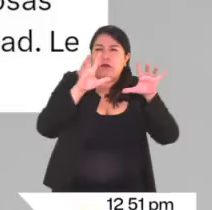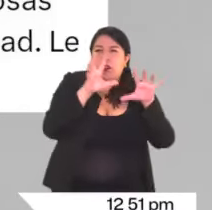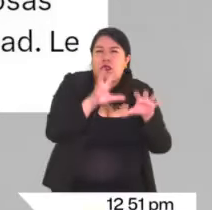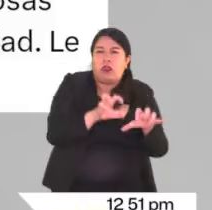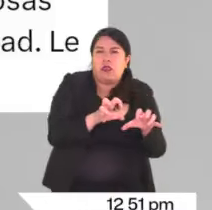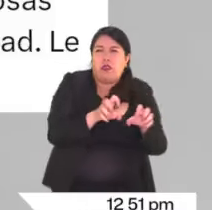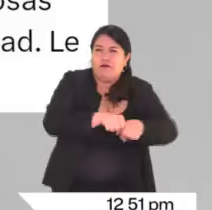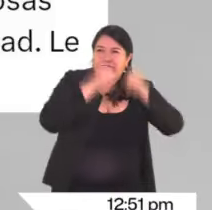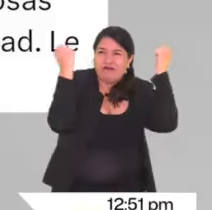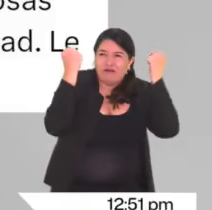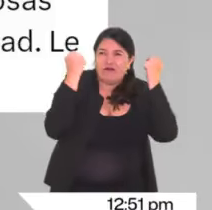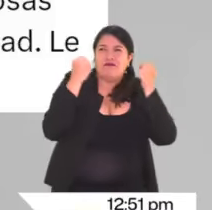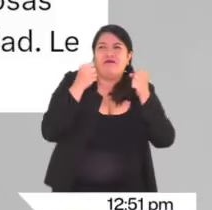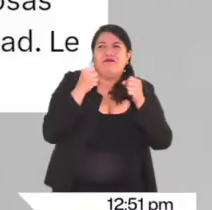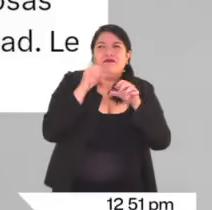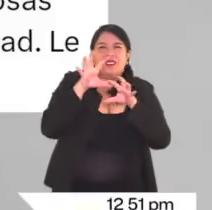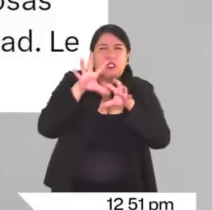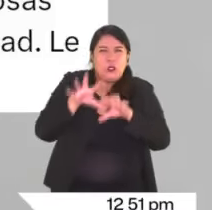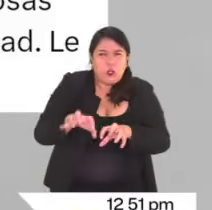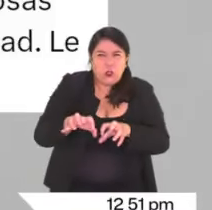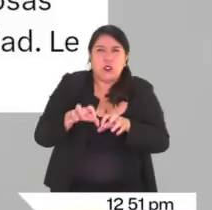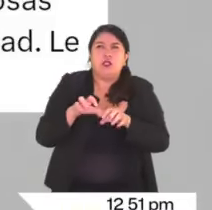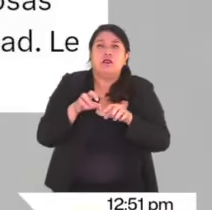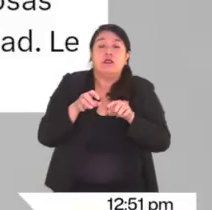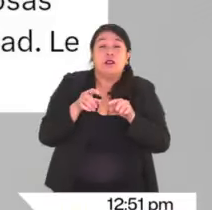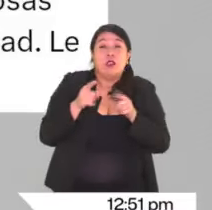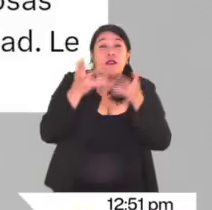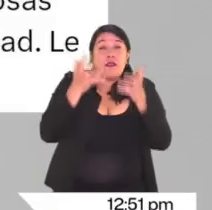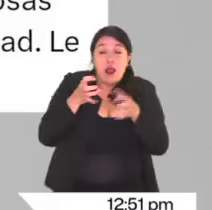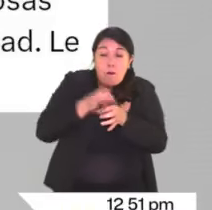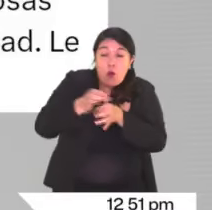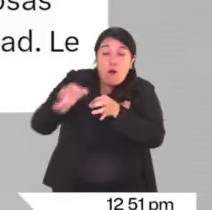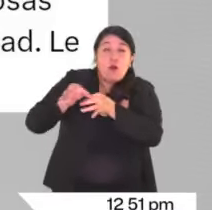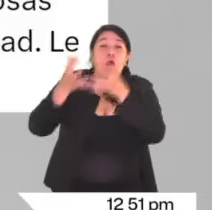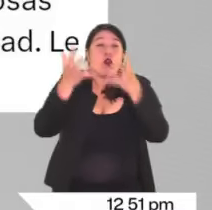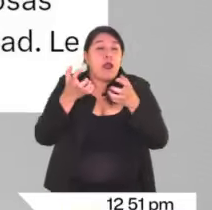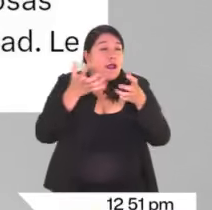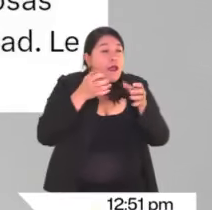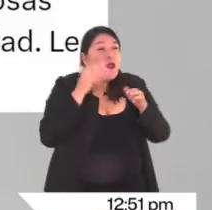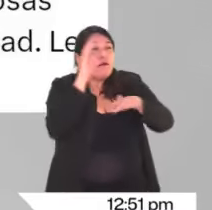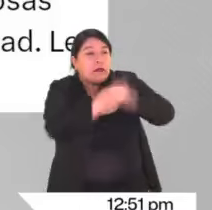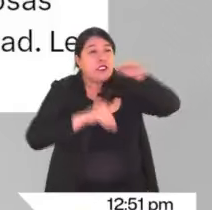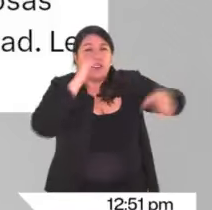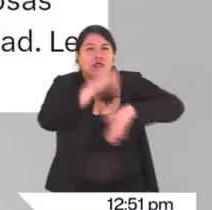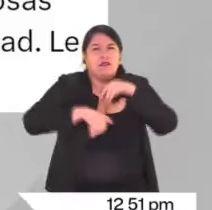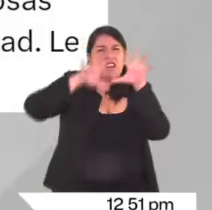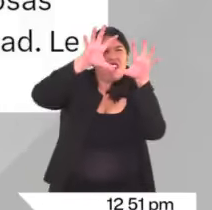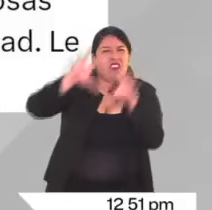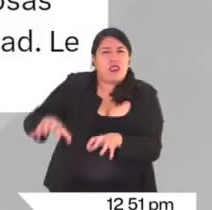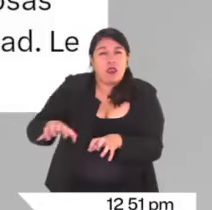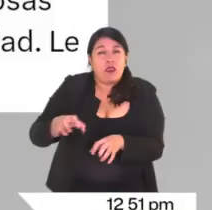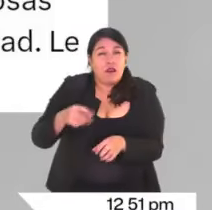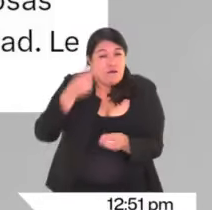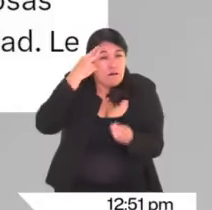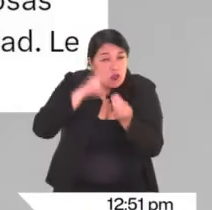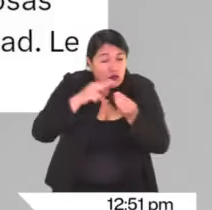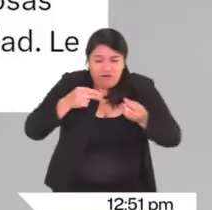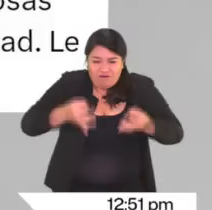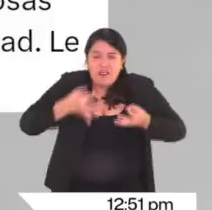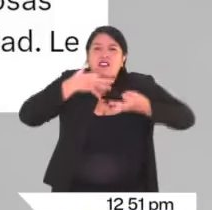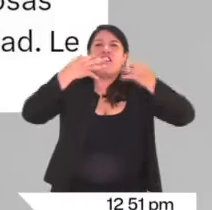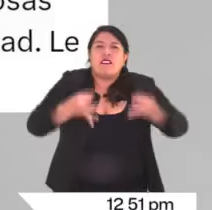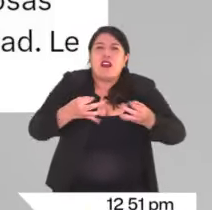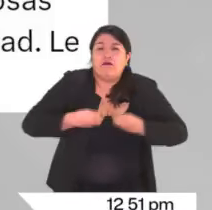convertido en chatarra oxidada las valiosas pretensiones del pueblo soberano no es un mito es una Triste realidad le devolveremos